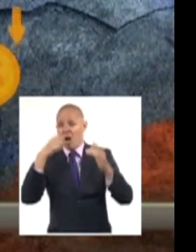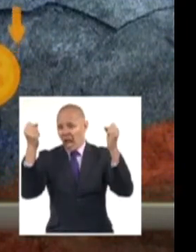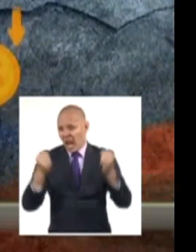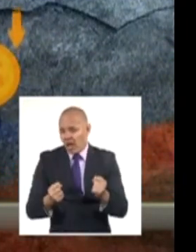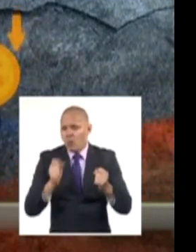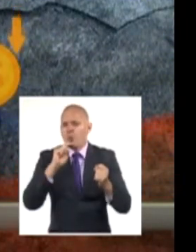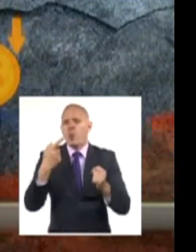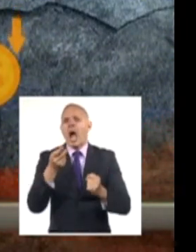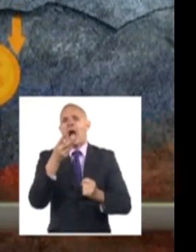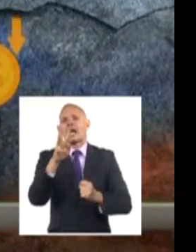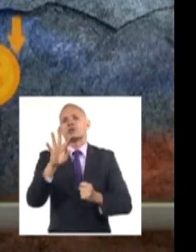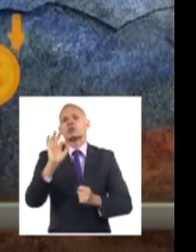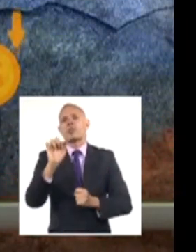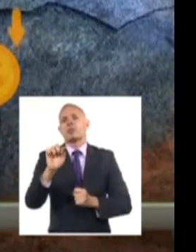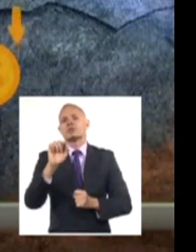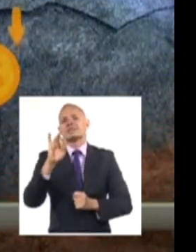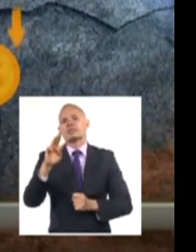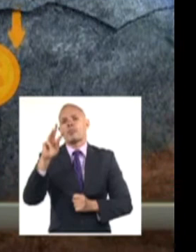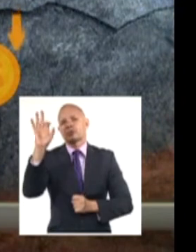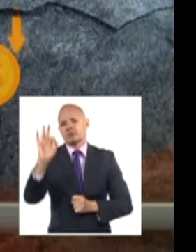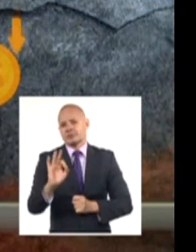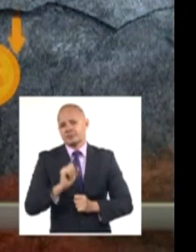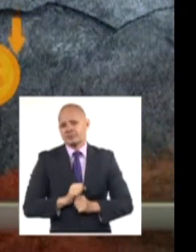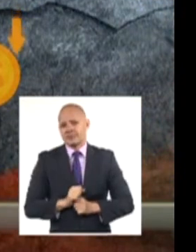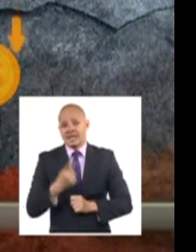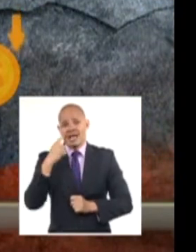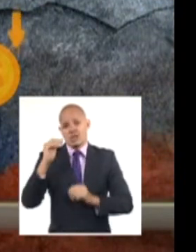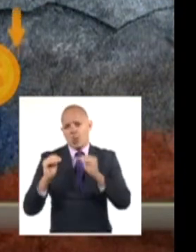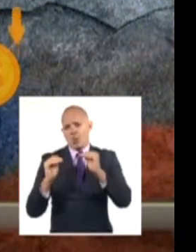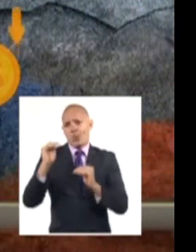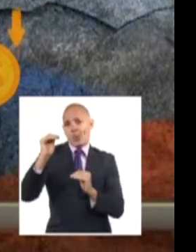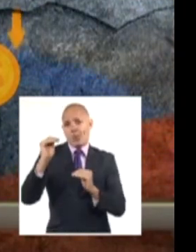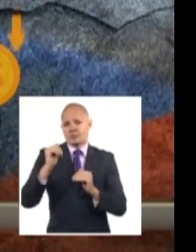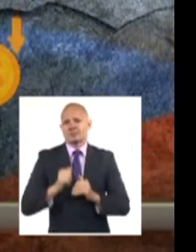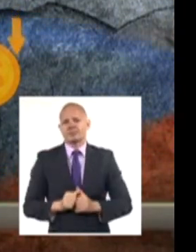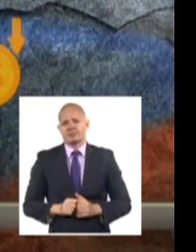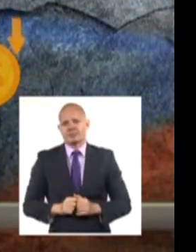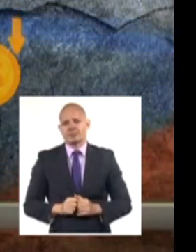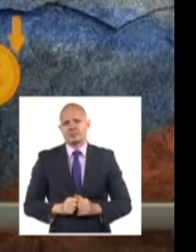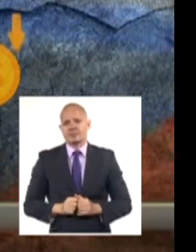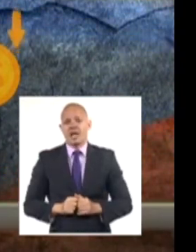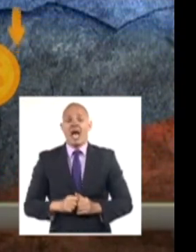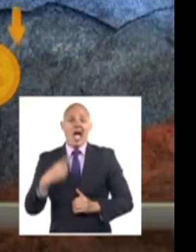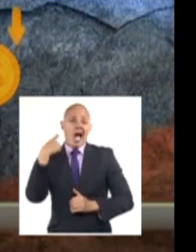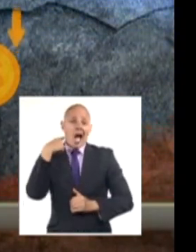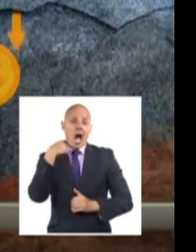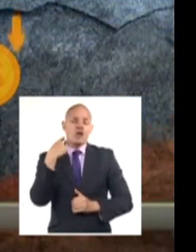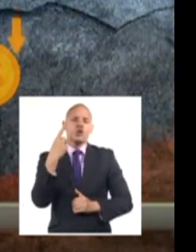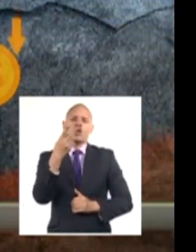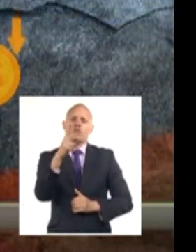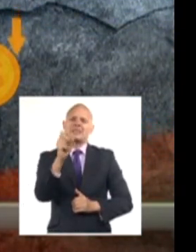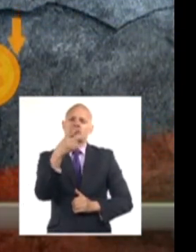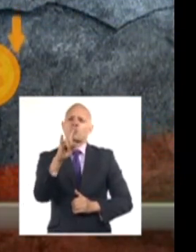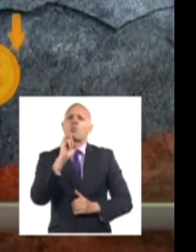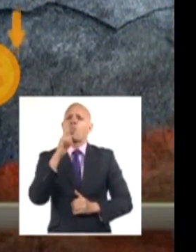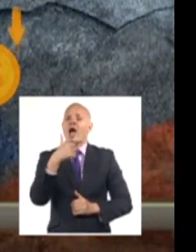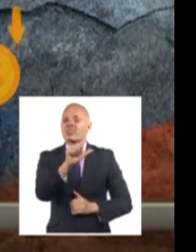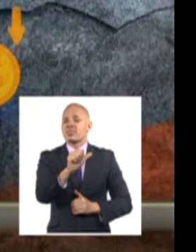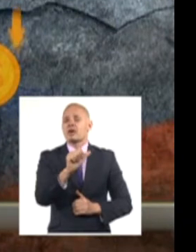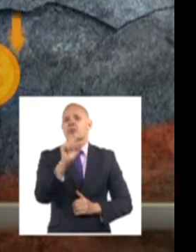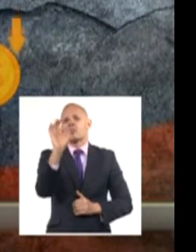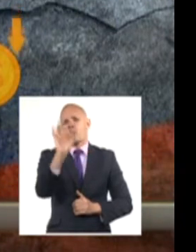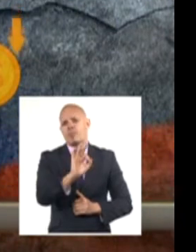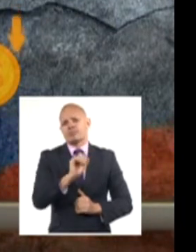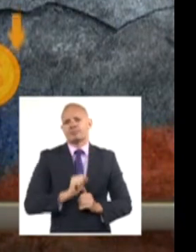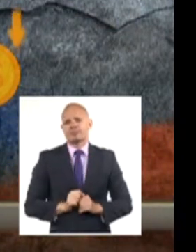14.3 por ciento casi cuatro puntos por encima del registrado en 2019 que fue de 10.9 por ciento en lo